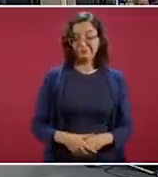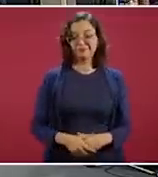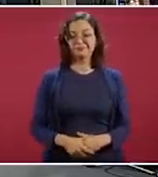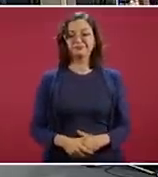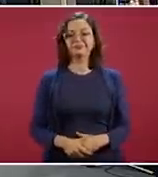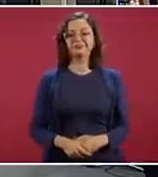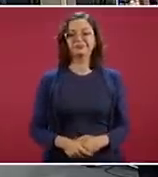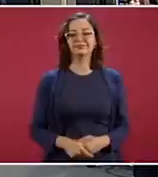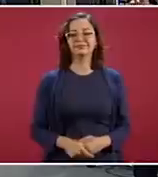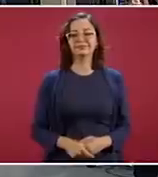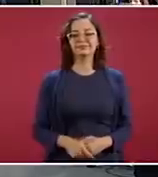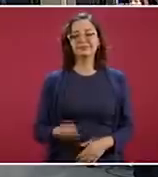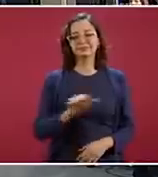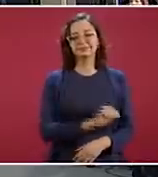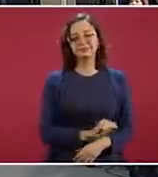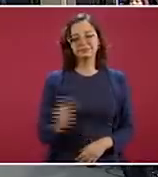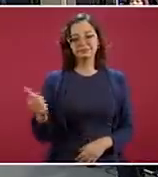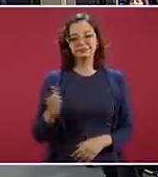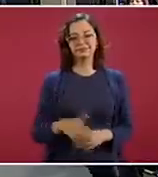El que es el otro.